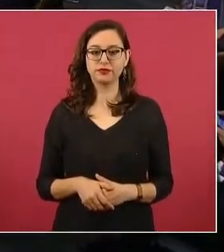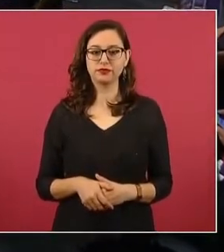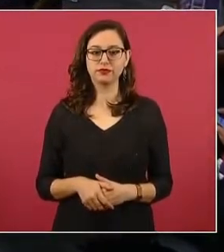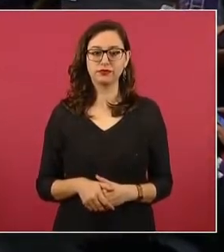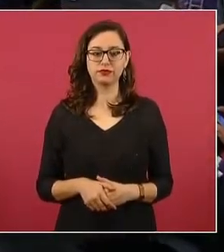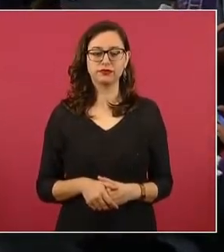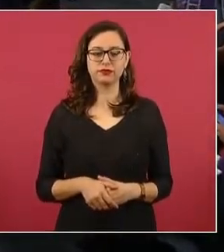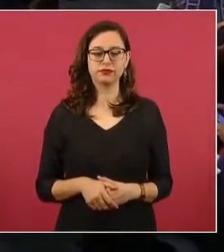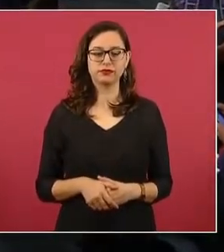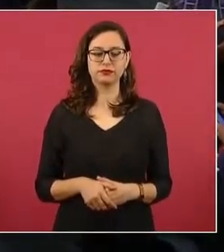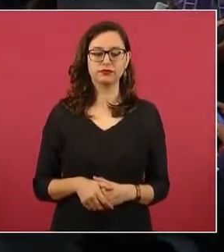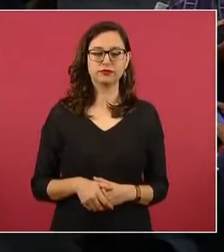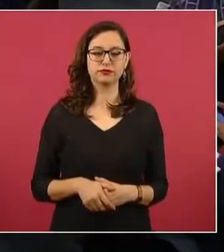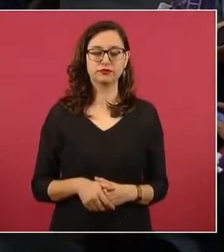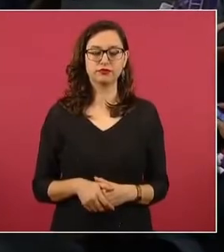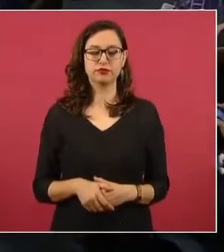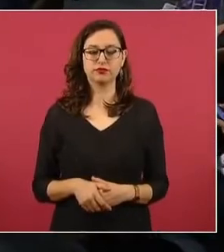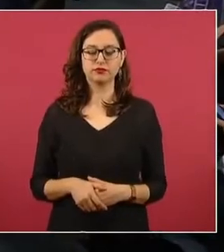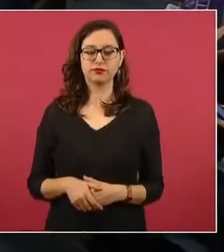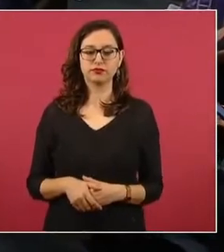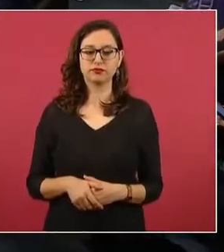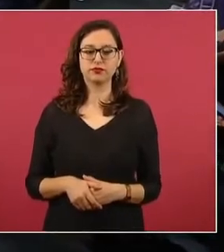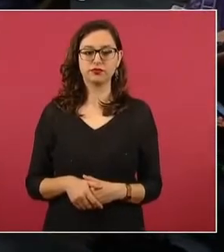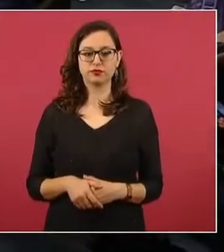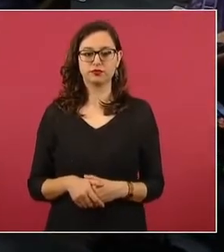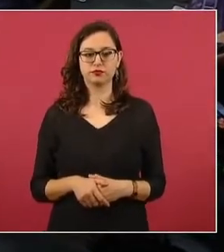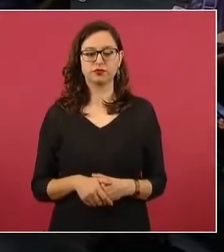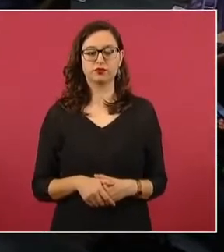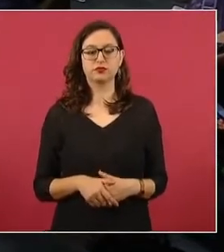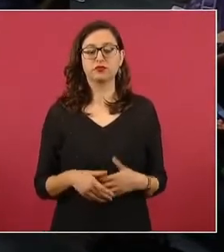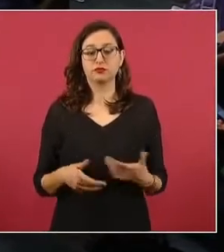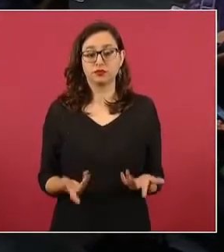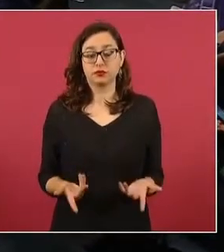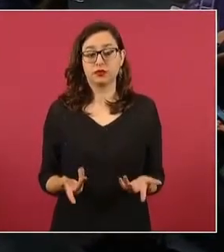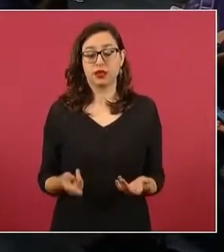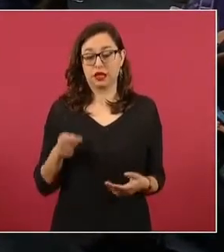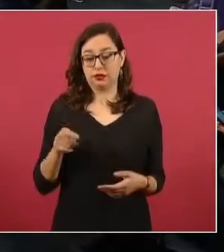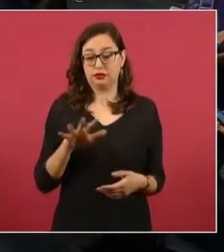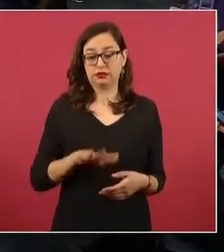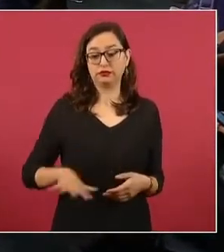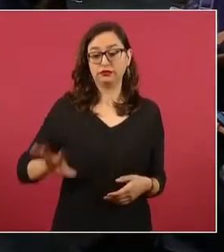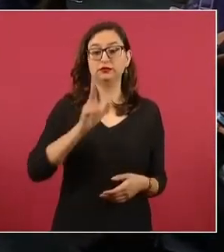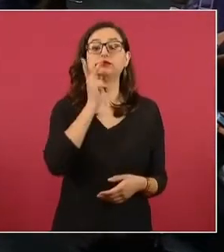se pueda utilizar el petróleo